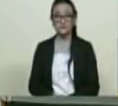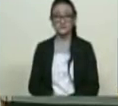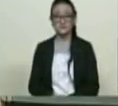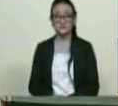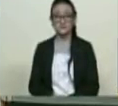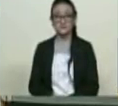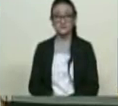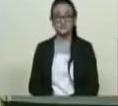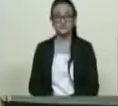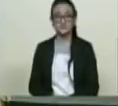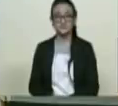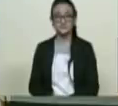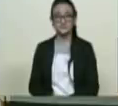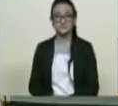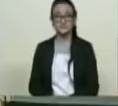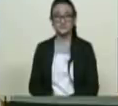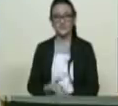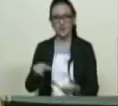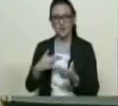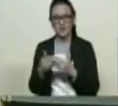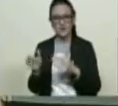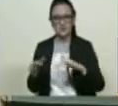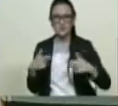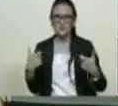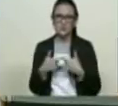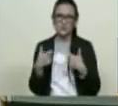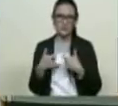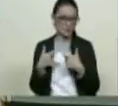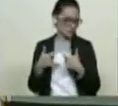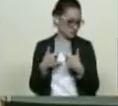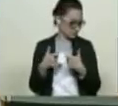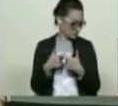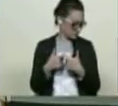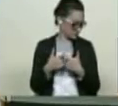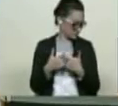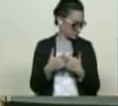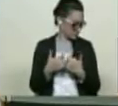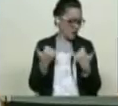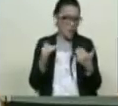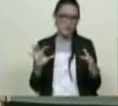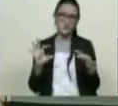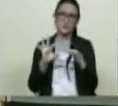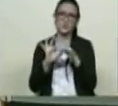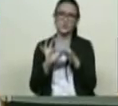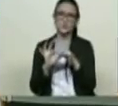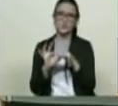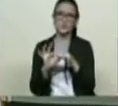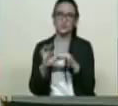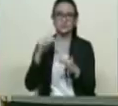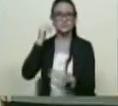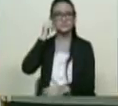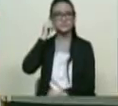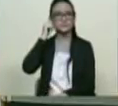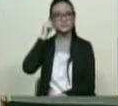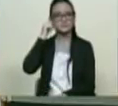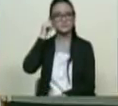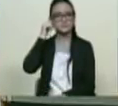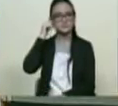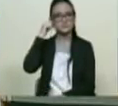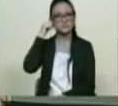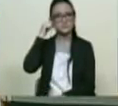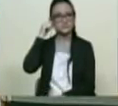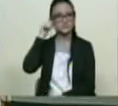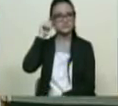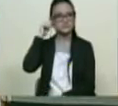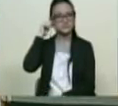lado el conflicto estéril y nos unamos, viéndonos a los ojos, nos unamos los venezolanos